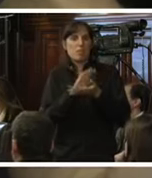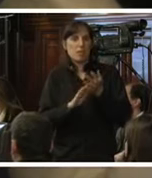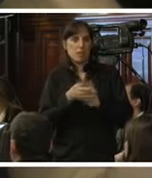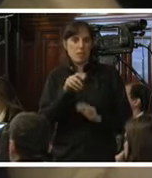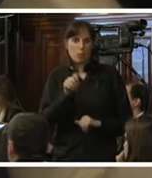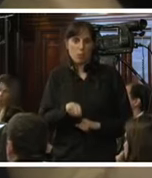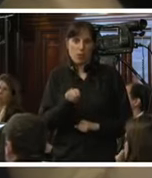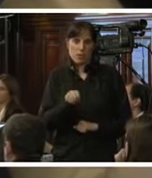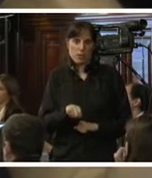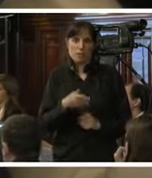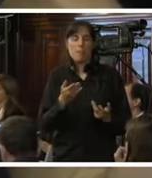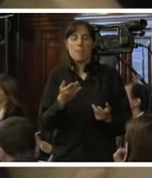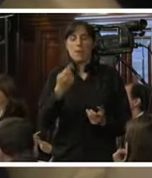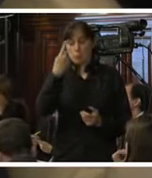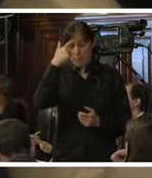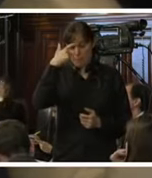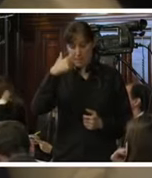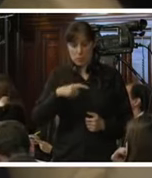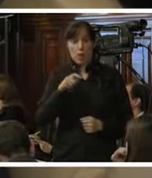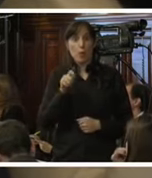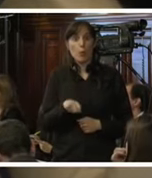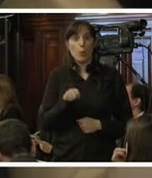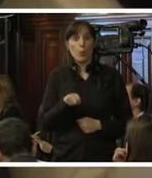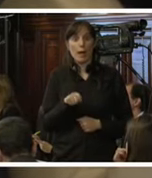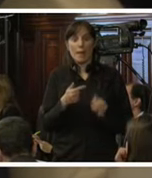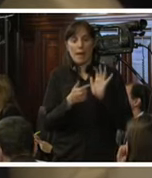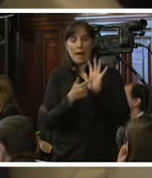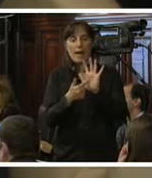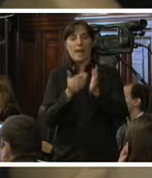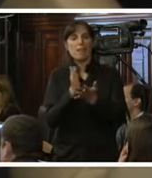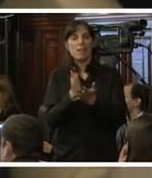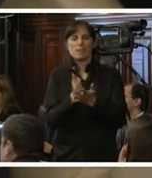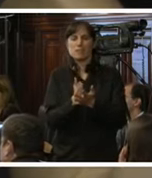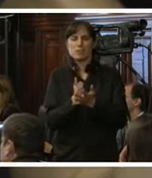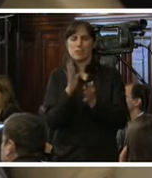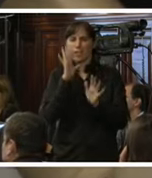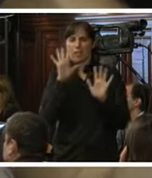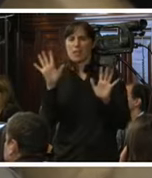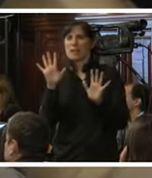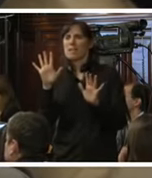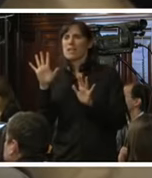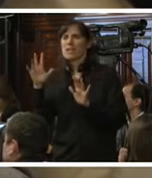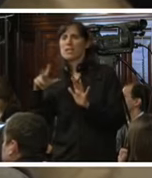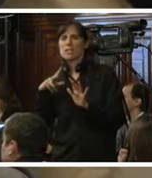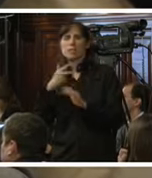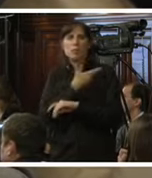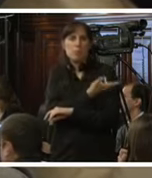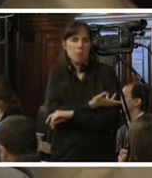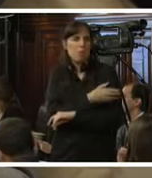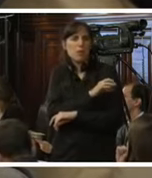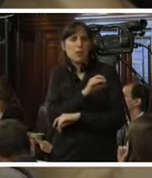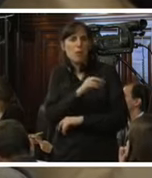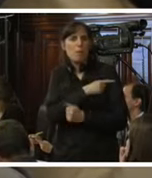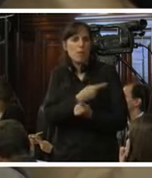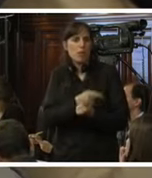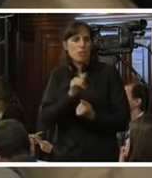una persona sea juzgada en base al derecho y no en base a relaciones de poder, hace finalmente al debido proceso.